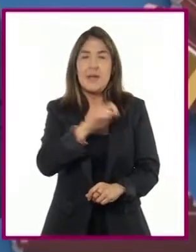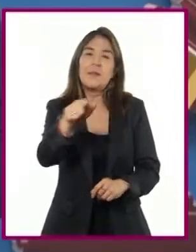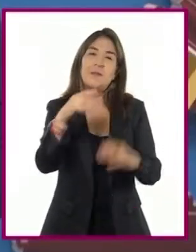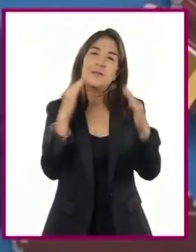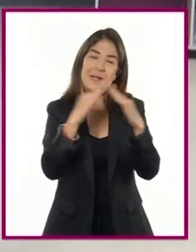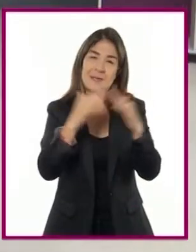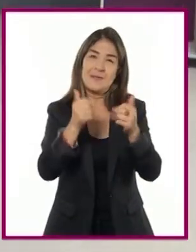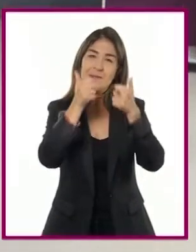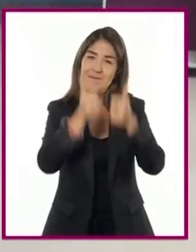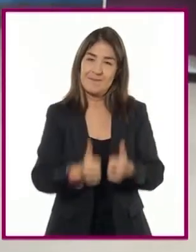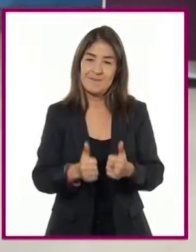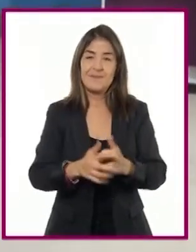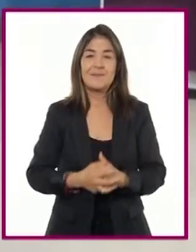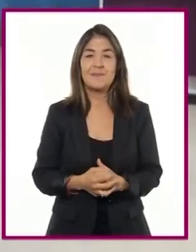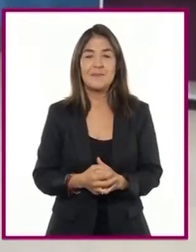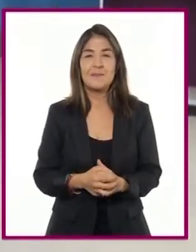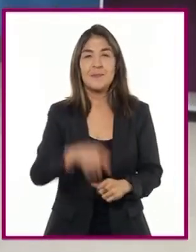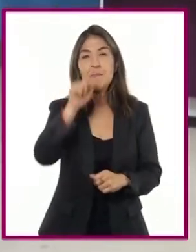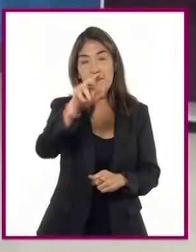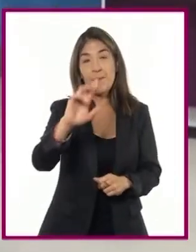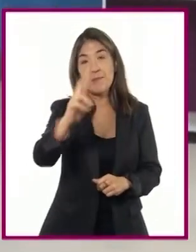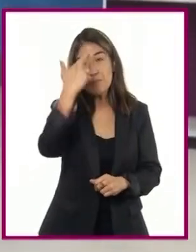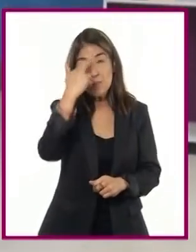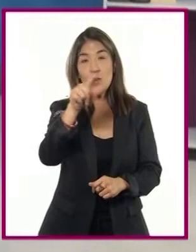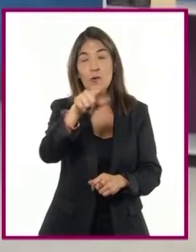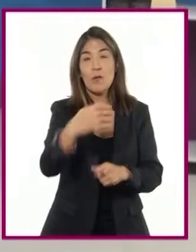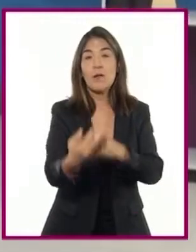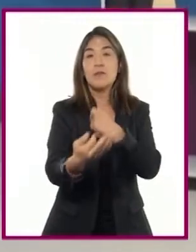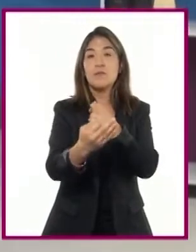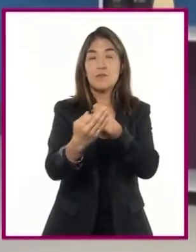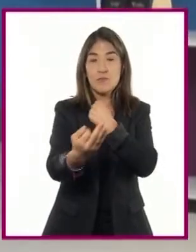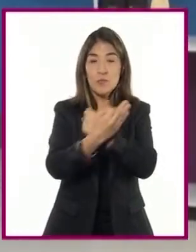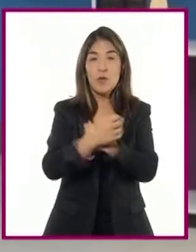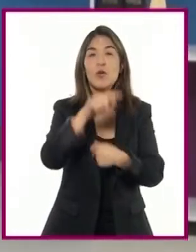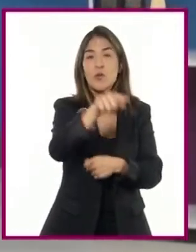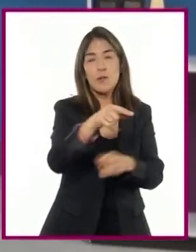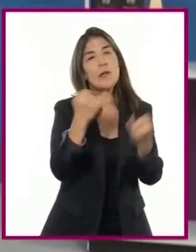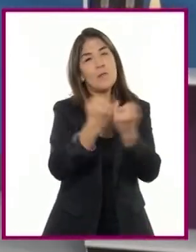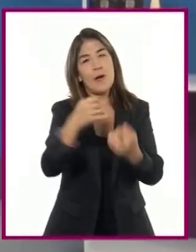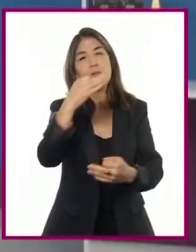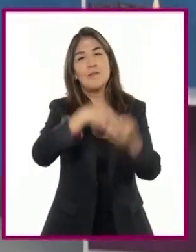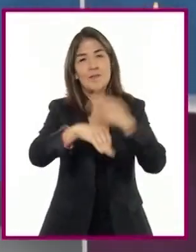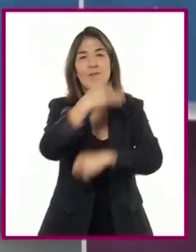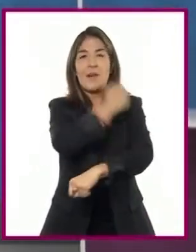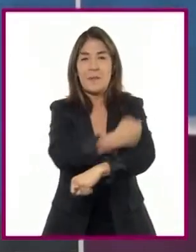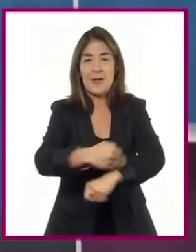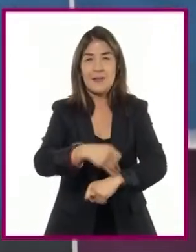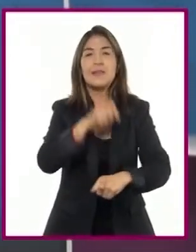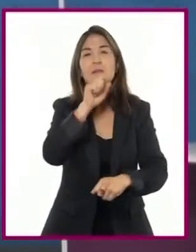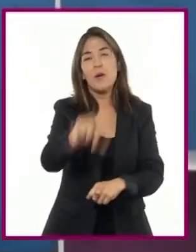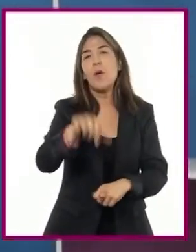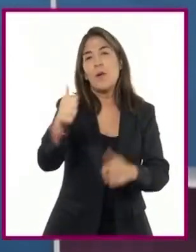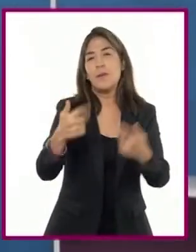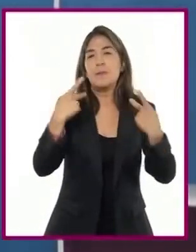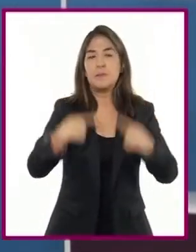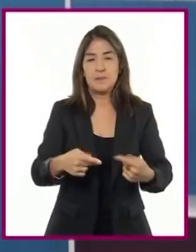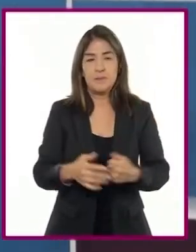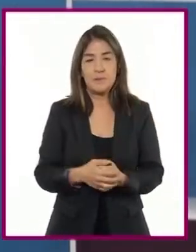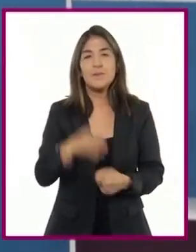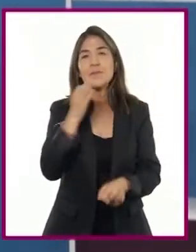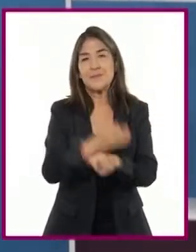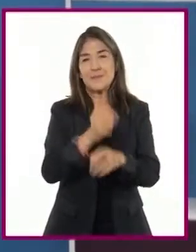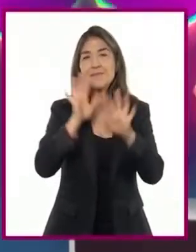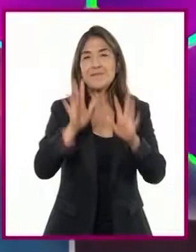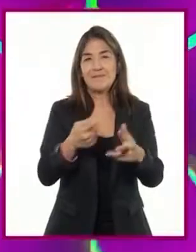en casa. Recuerden que al protegerse ustedes, protegen a su familia y a las y los demás. Vamos a